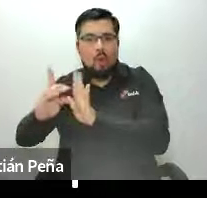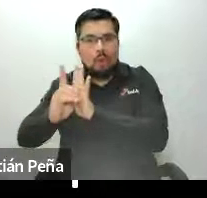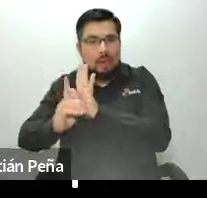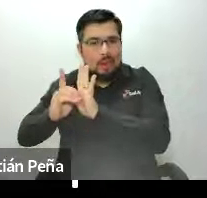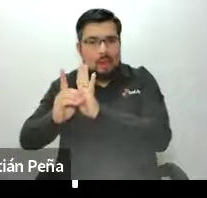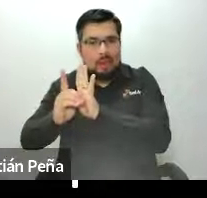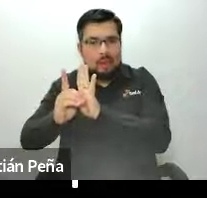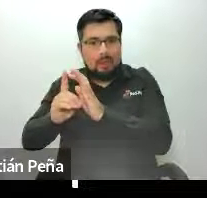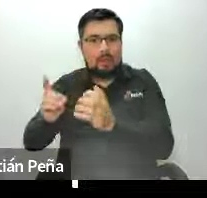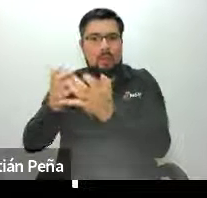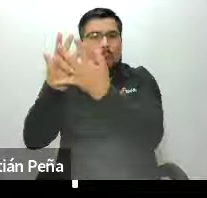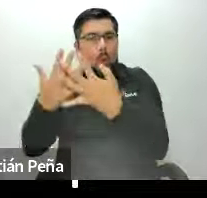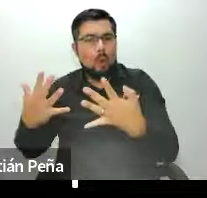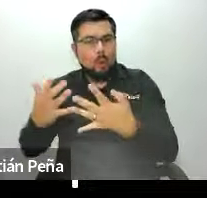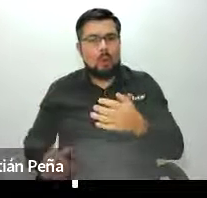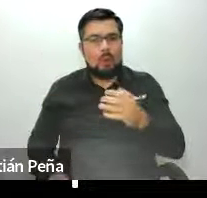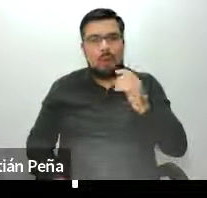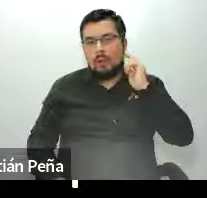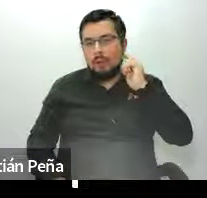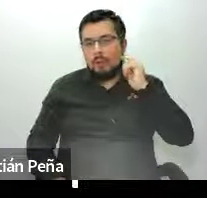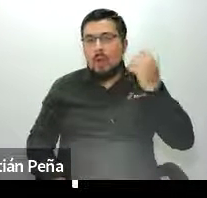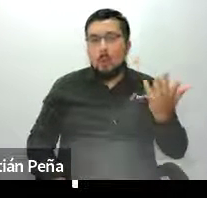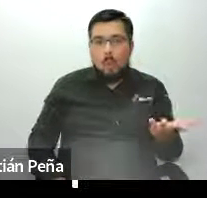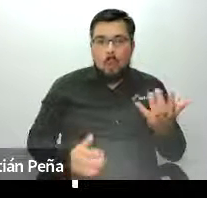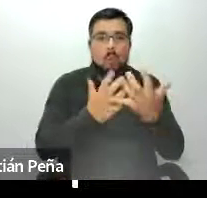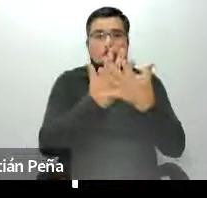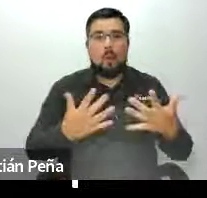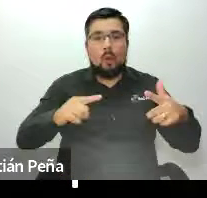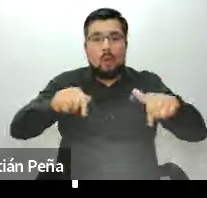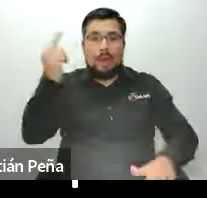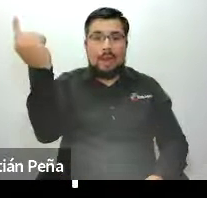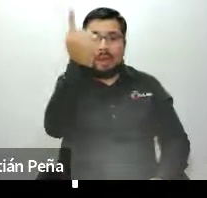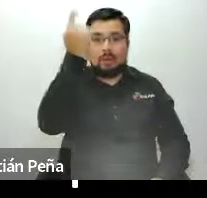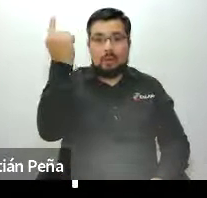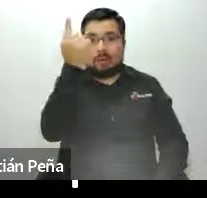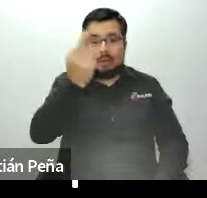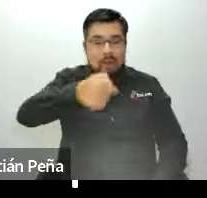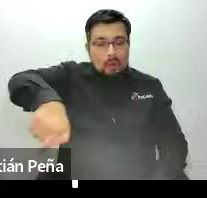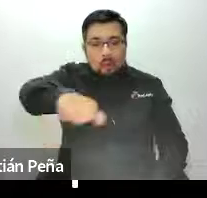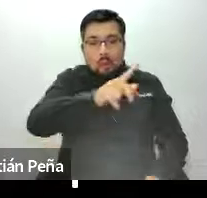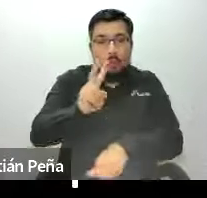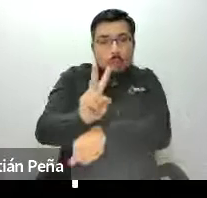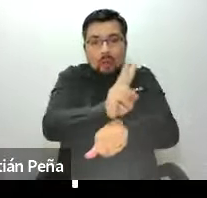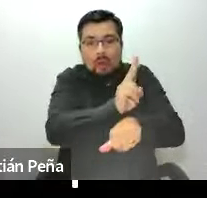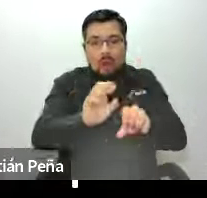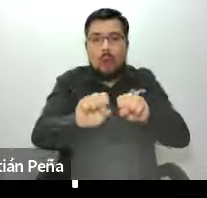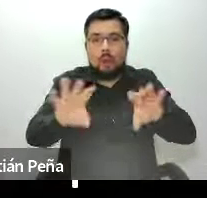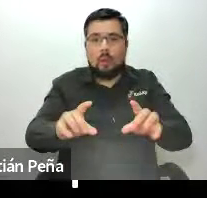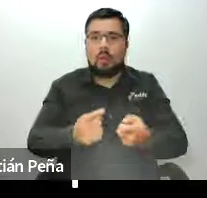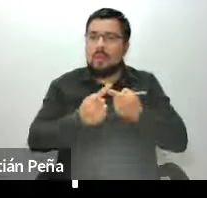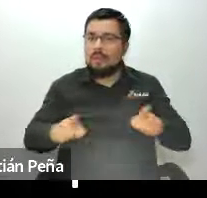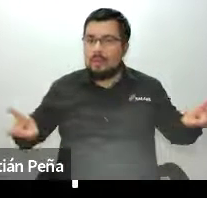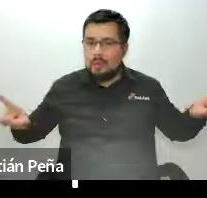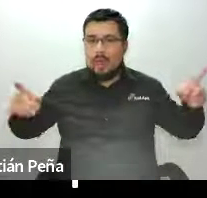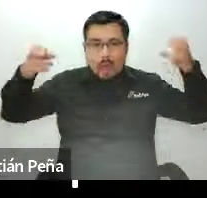nacional. Un currículum en el cual tampoco estábamos formadas, ¿no?, como profesoras de educación diferencial. Entonces teníamos que implementar el